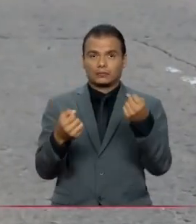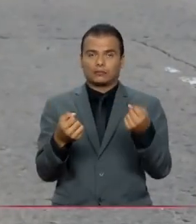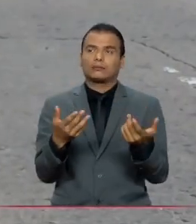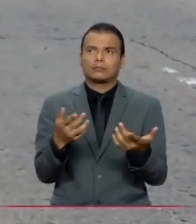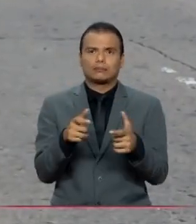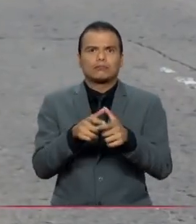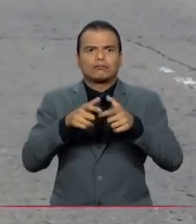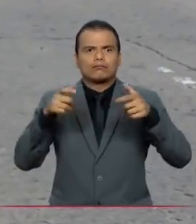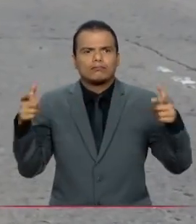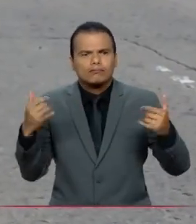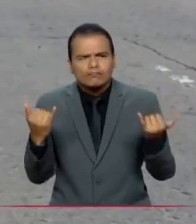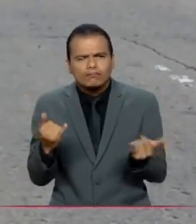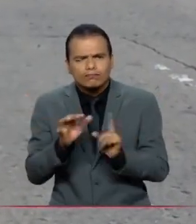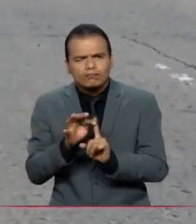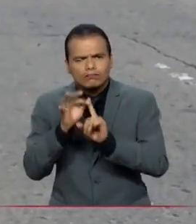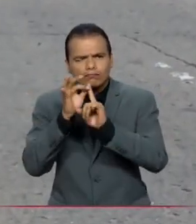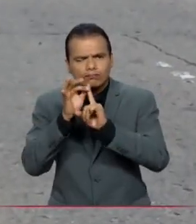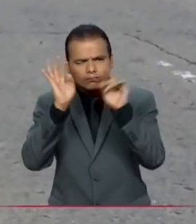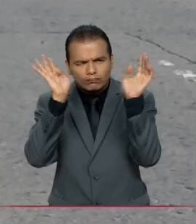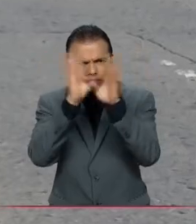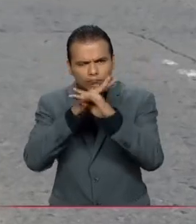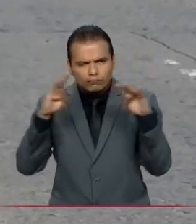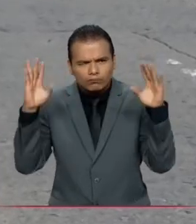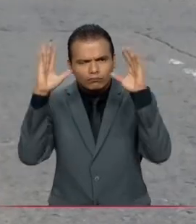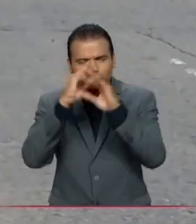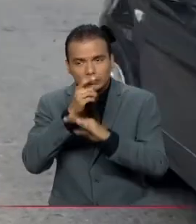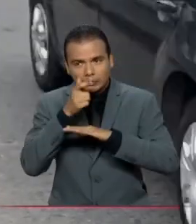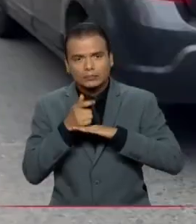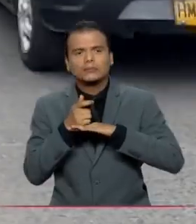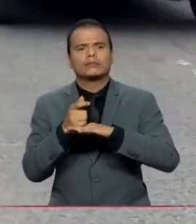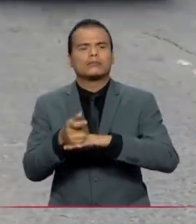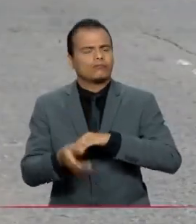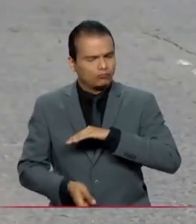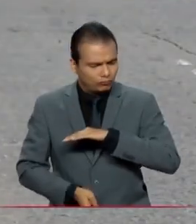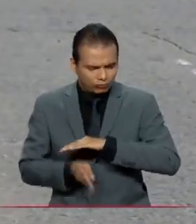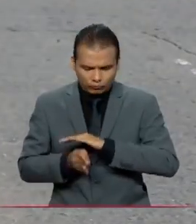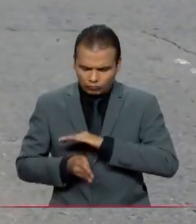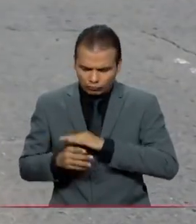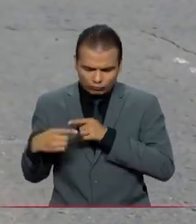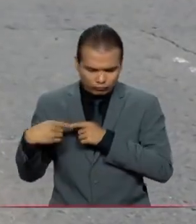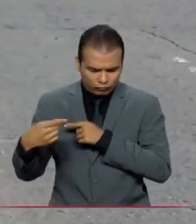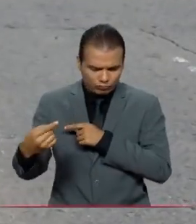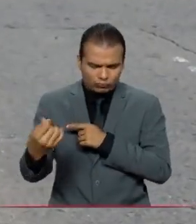se han intensificado durante los últimos días y se extenderán por toda